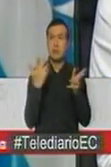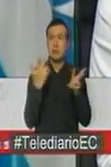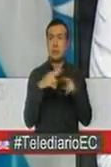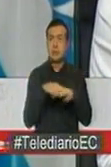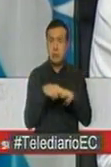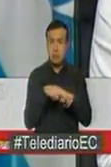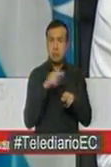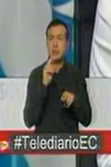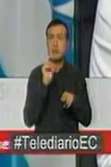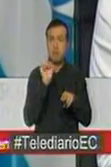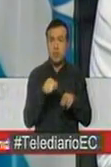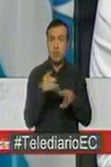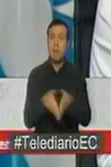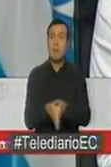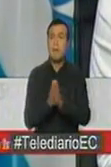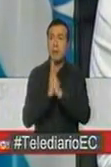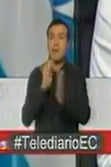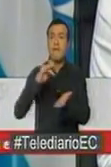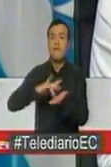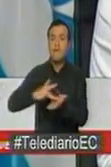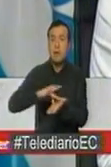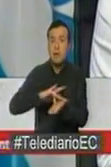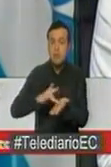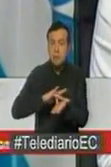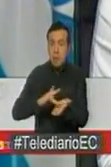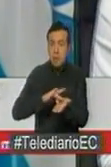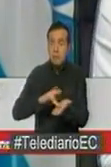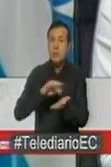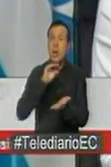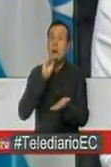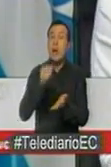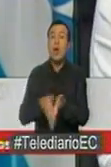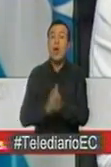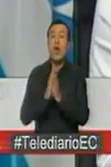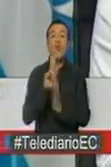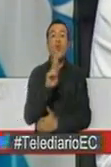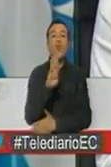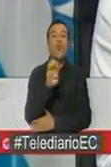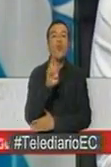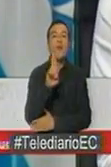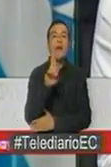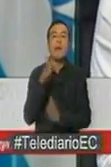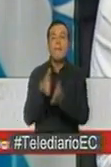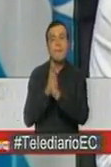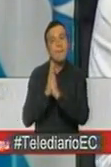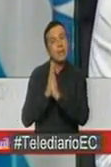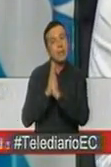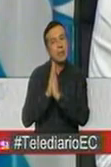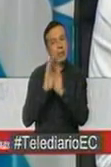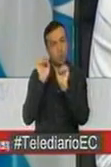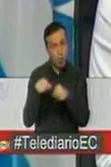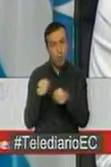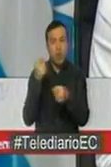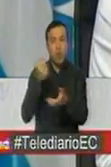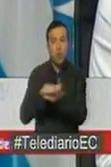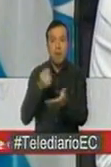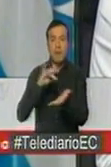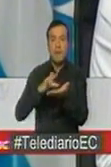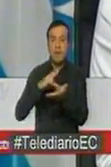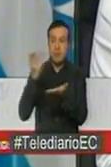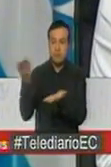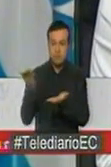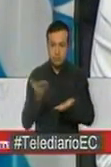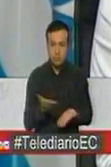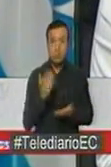se pueda hacer pedidos a farmacias o a supermercados. El día de hoy hemos obtenido por parte de Microsoft que se nos provea